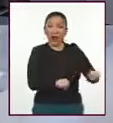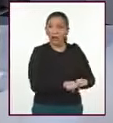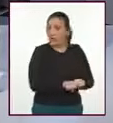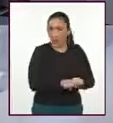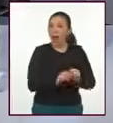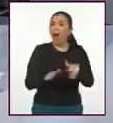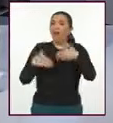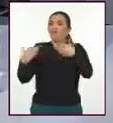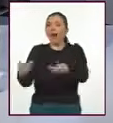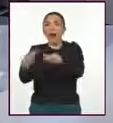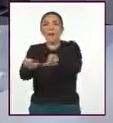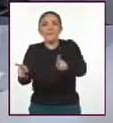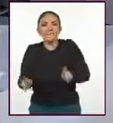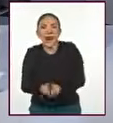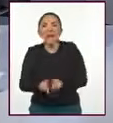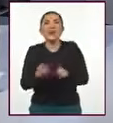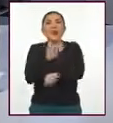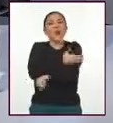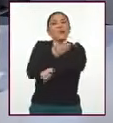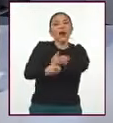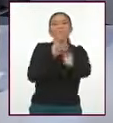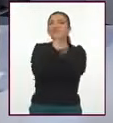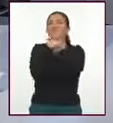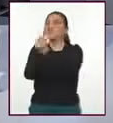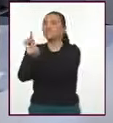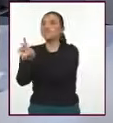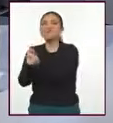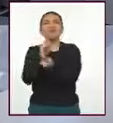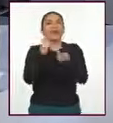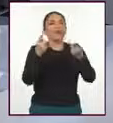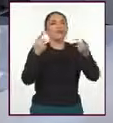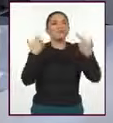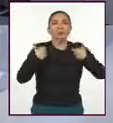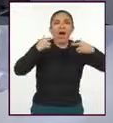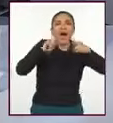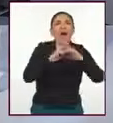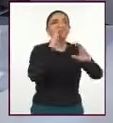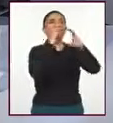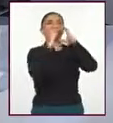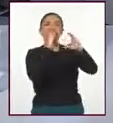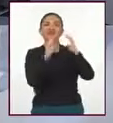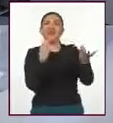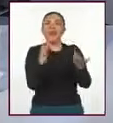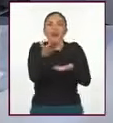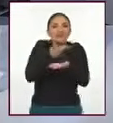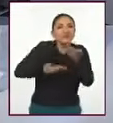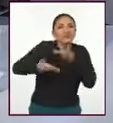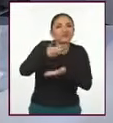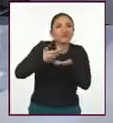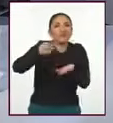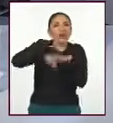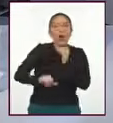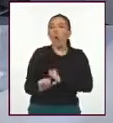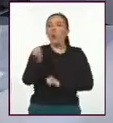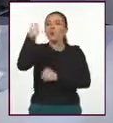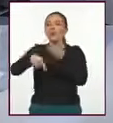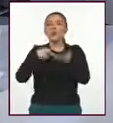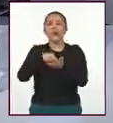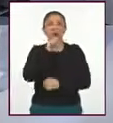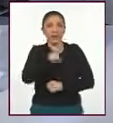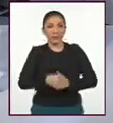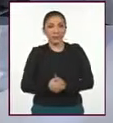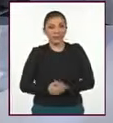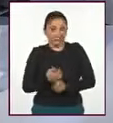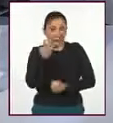patio, en la interacción entre compañeros, con los docentes, en la convivencia que se llega a dar en otros espacios. Es algo